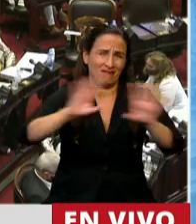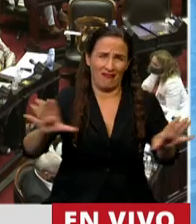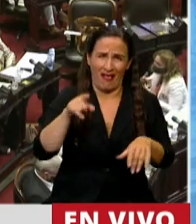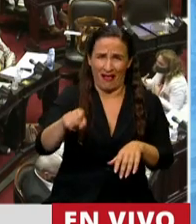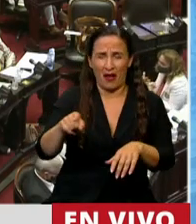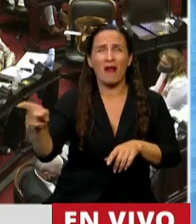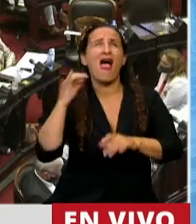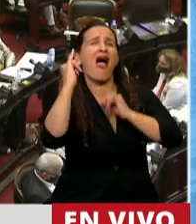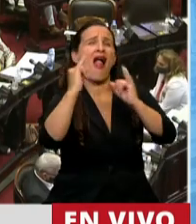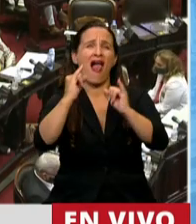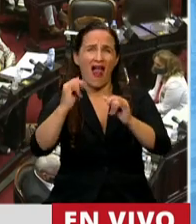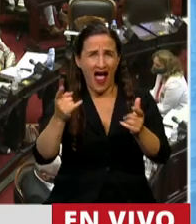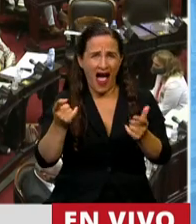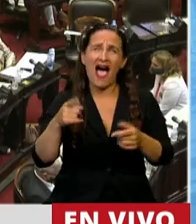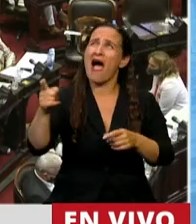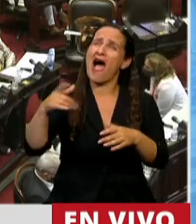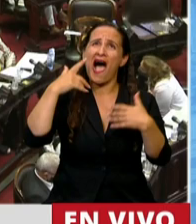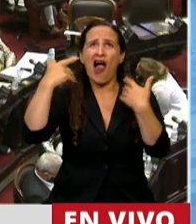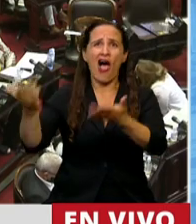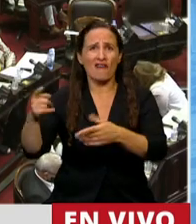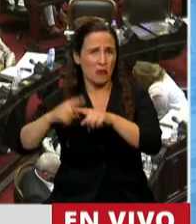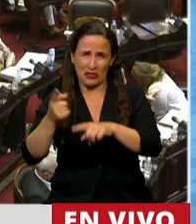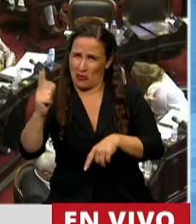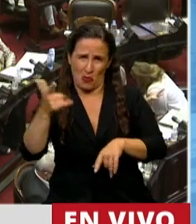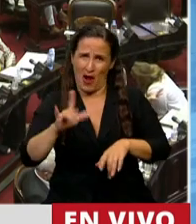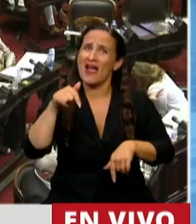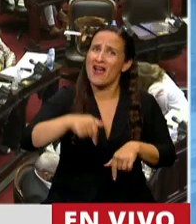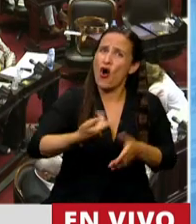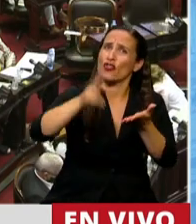dar rédito político, presidente. Y otra vez, este año, el